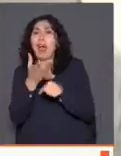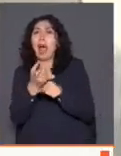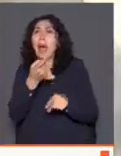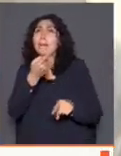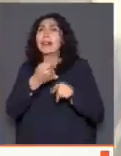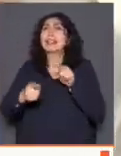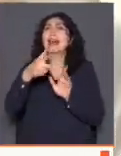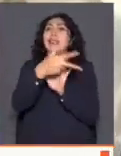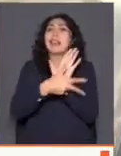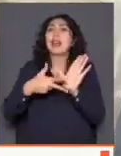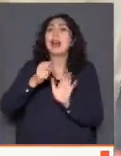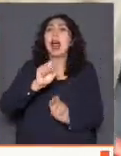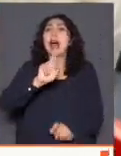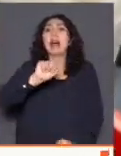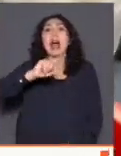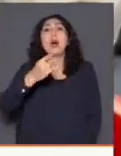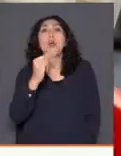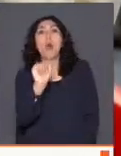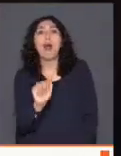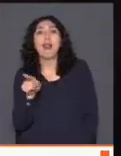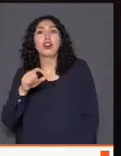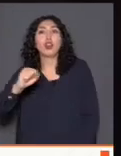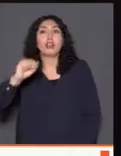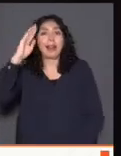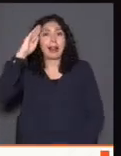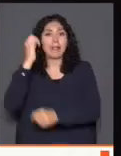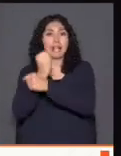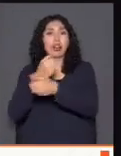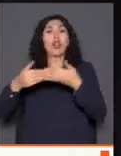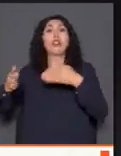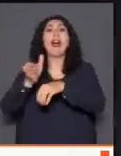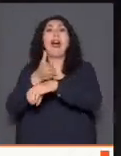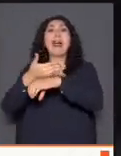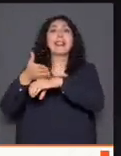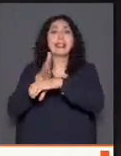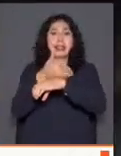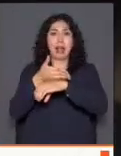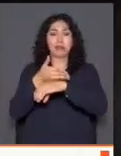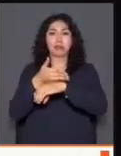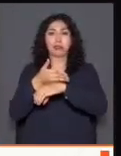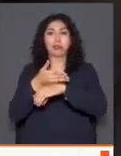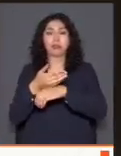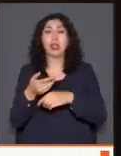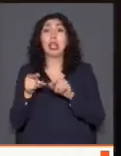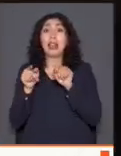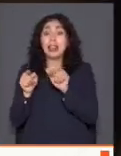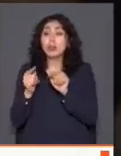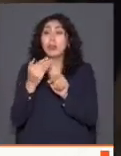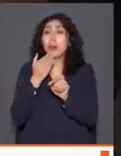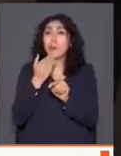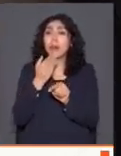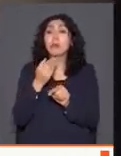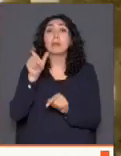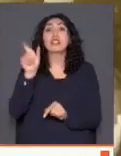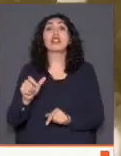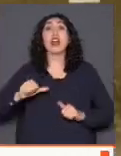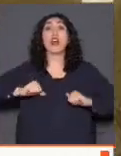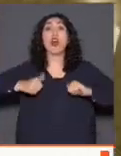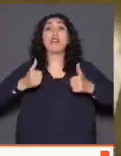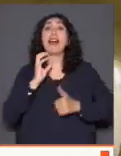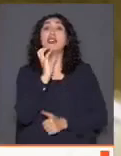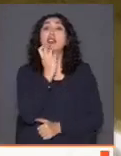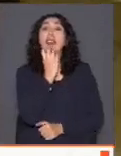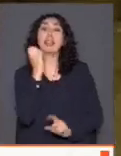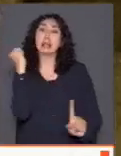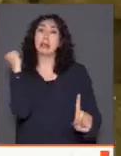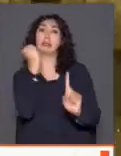Aragua Carabineros en Arica, luego de la detención de integrantes de la banda criminal. Eso, sumado al homicidio de un joven en Antofagasta que derivó